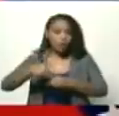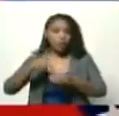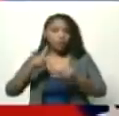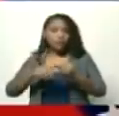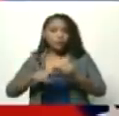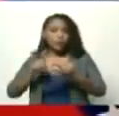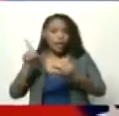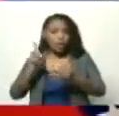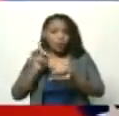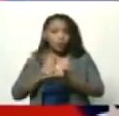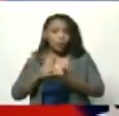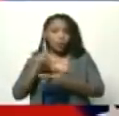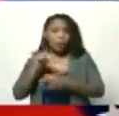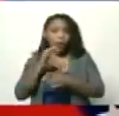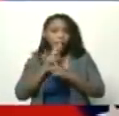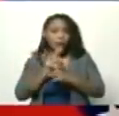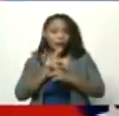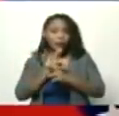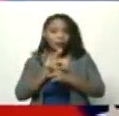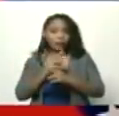que eran parte de la red.